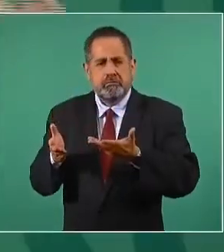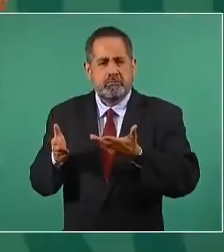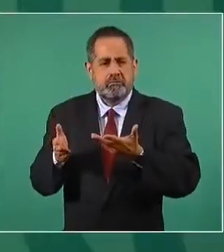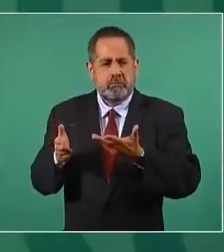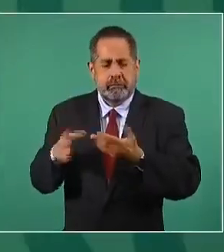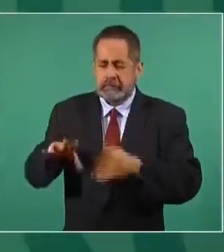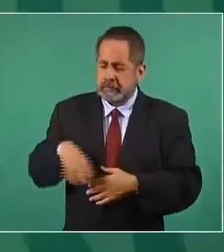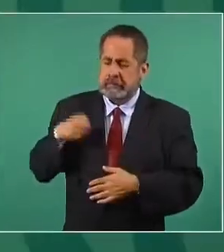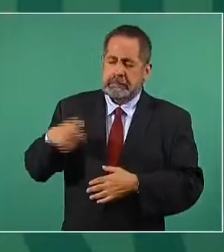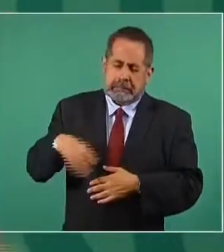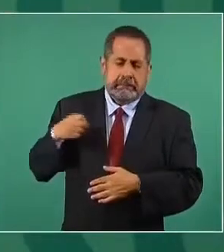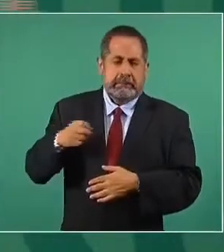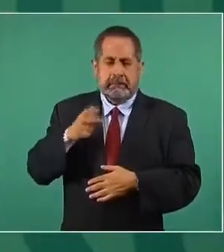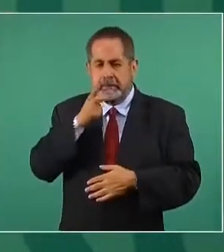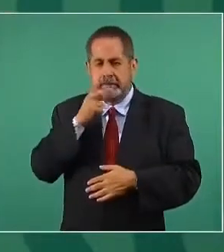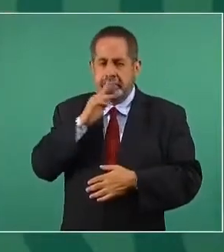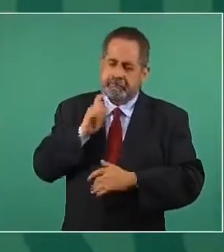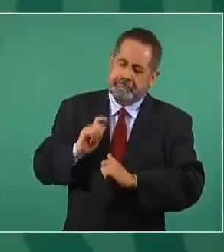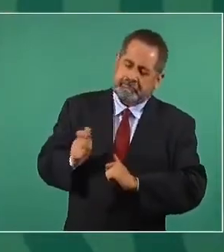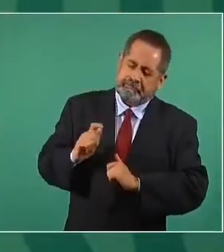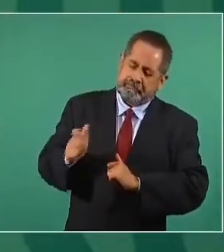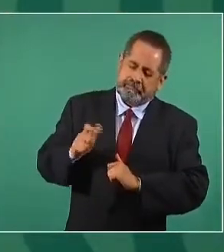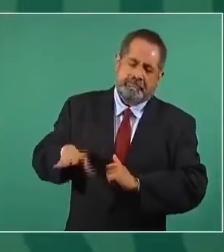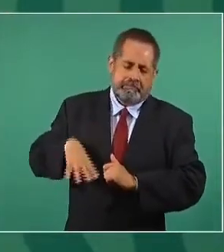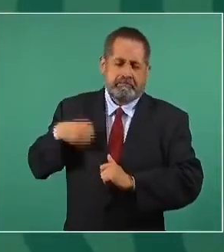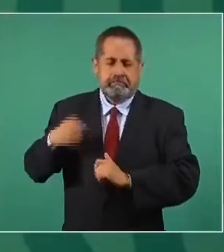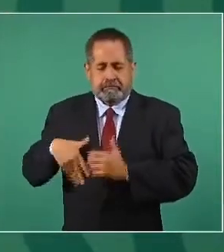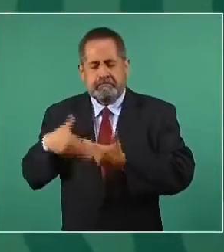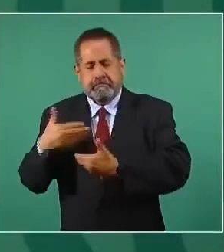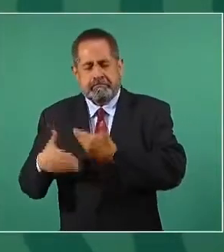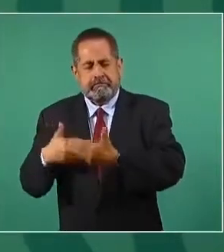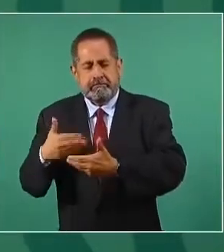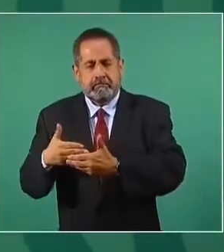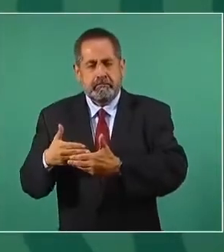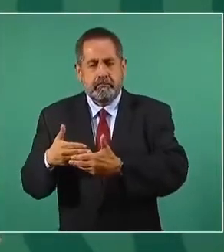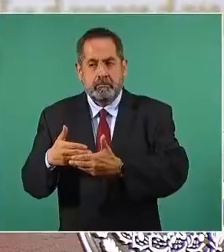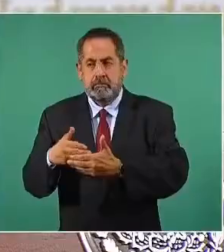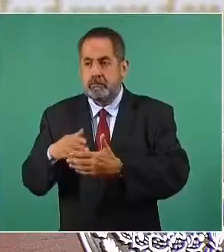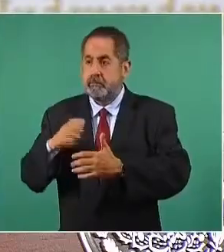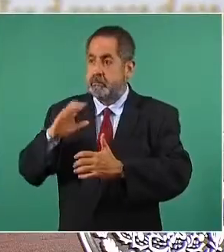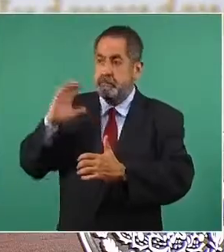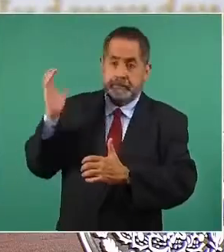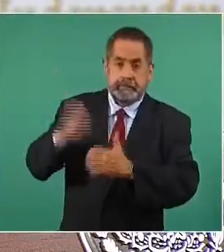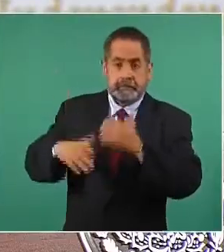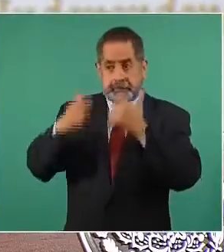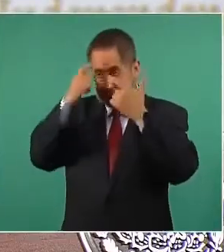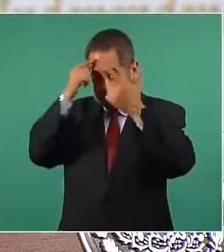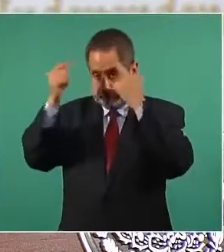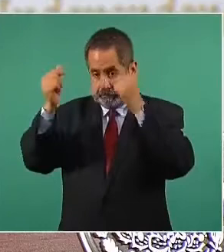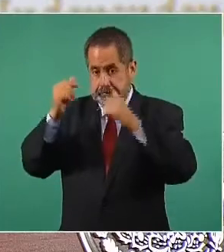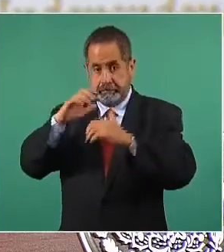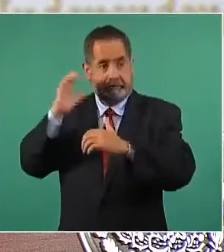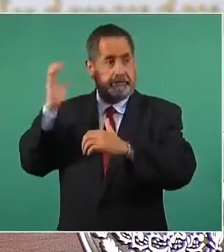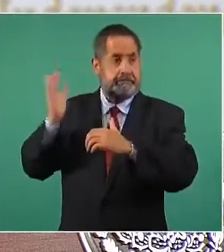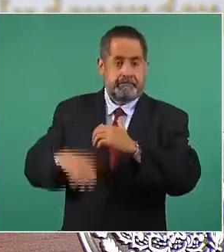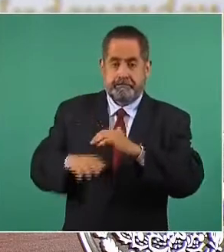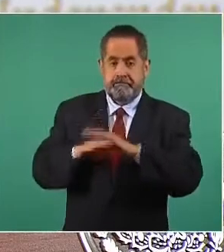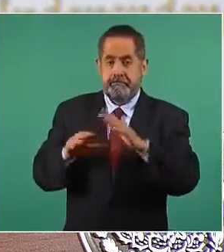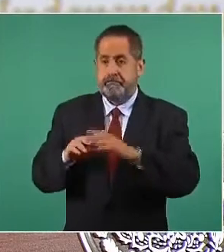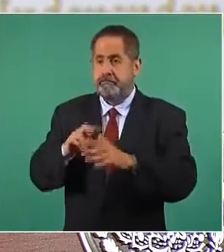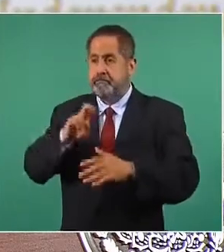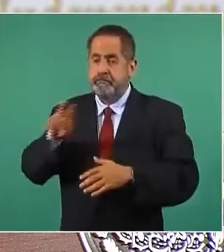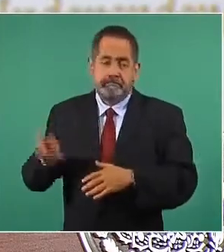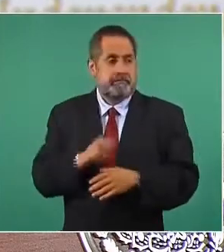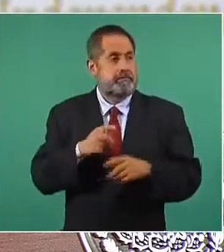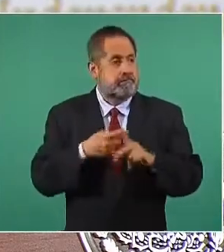con el esfuerzo de nuestros padres, termino una carrera y empiezo